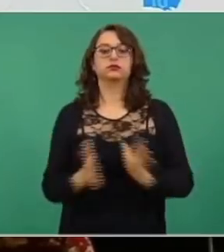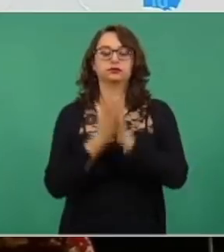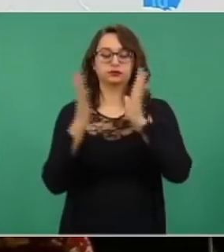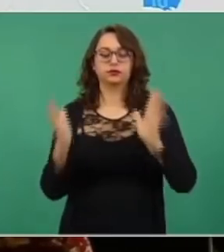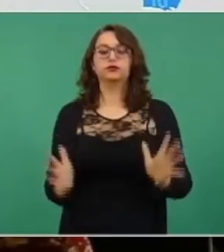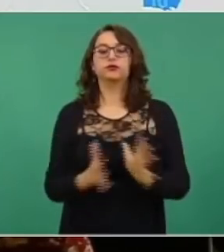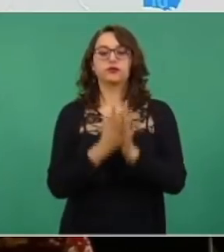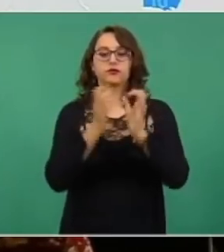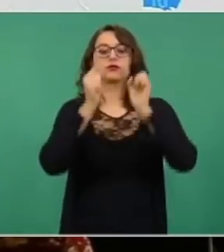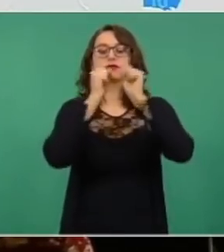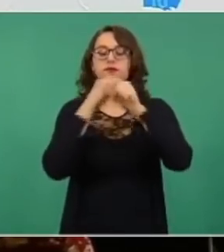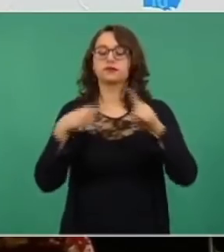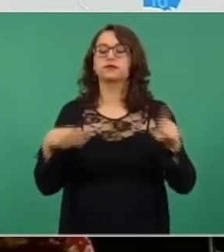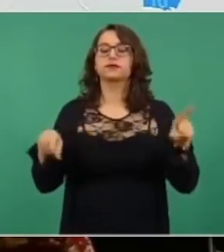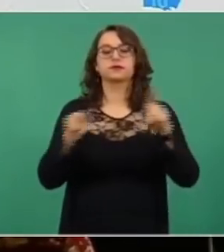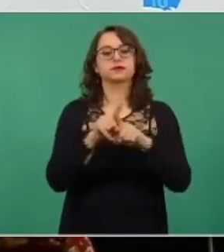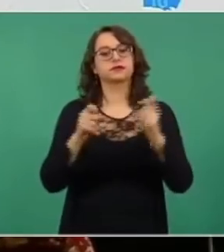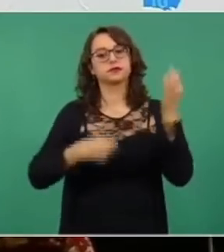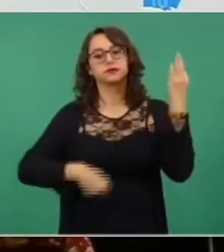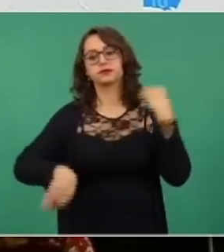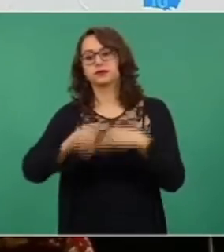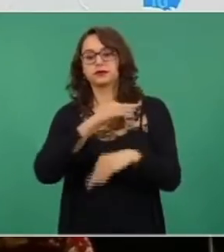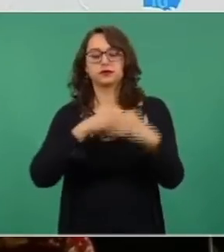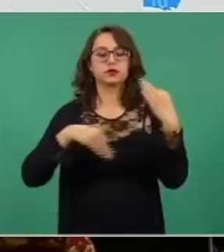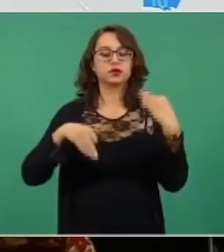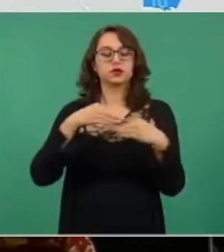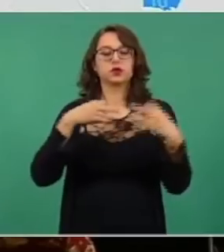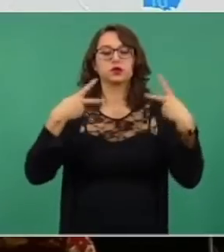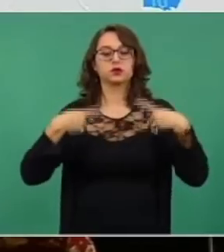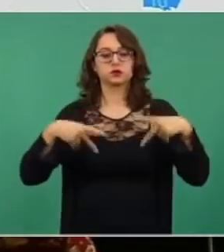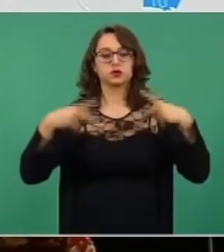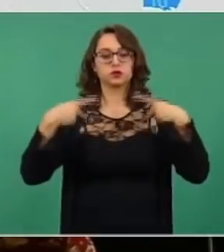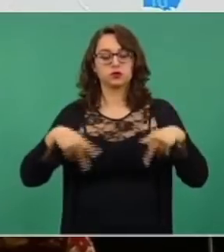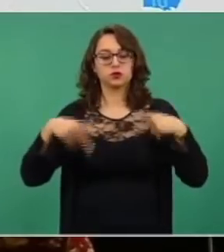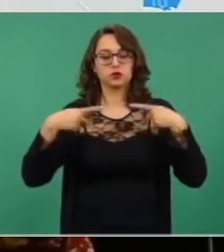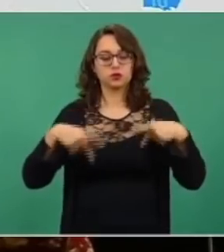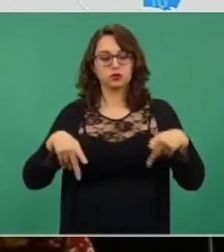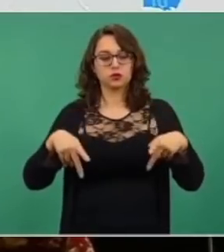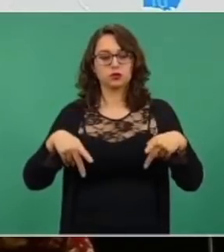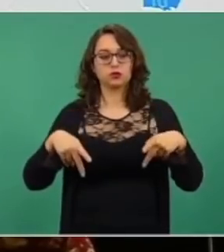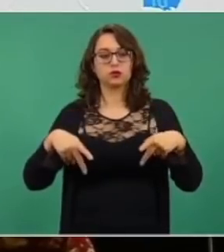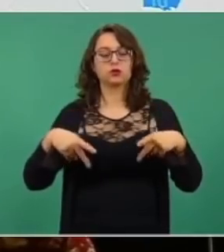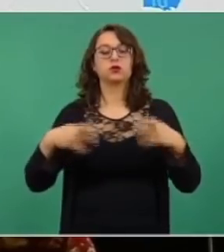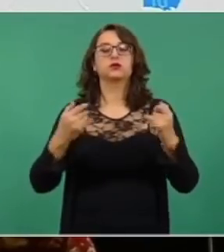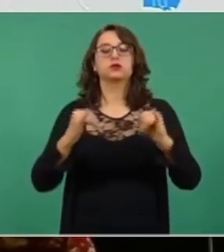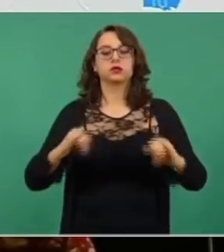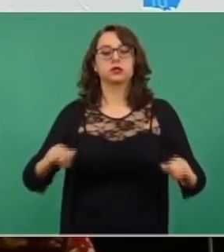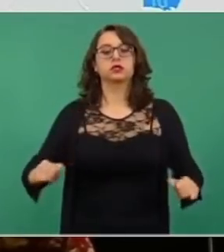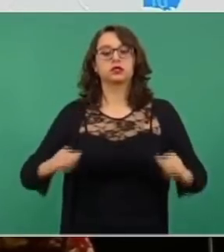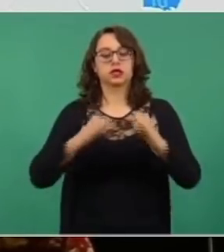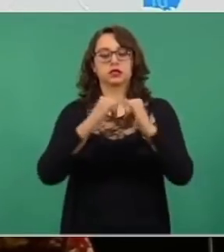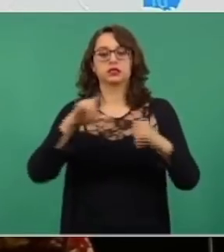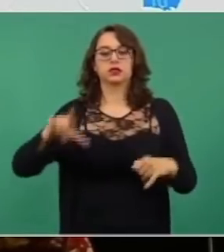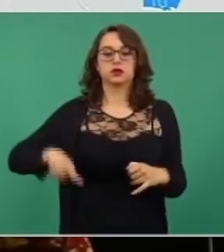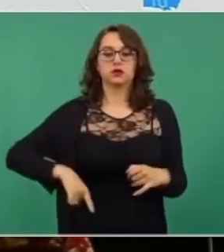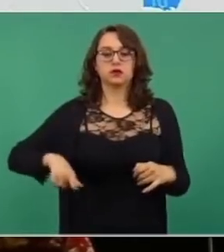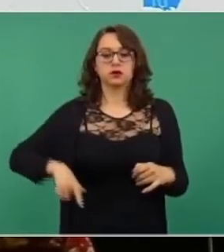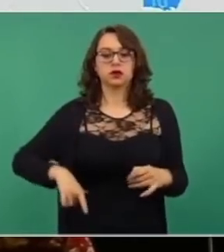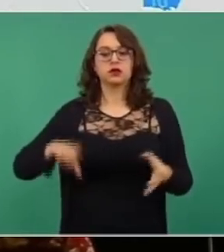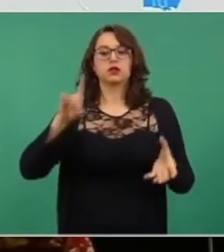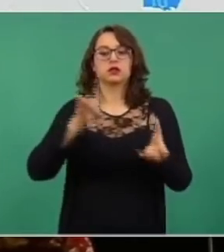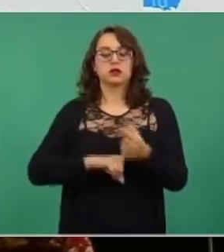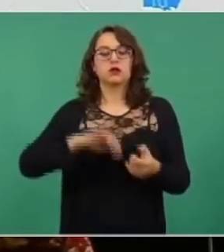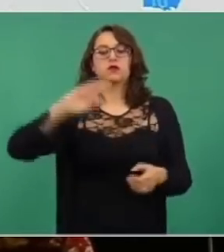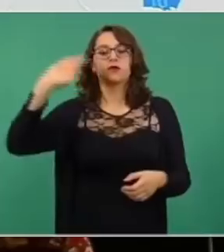a todas las personas, las dependencias del gobierno federal,